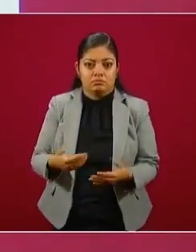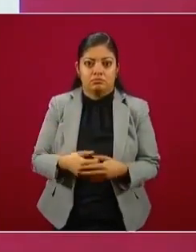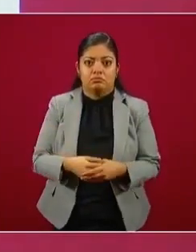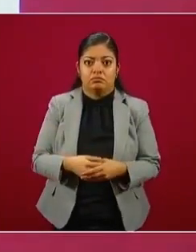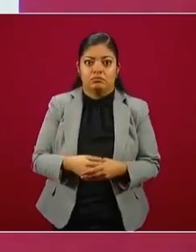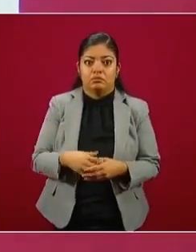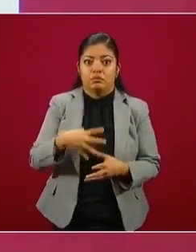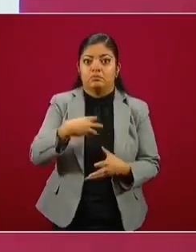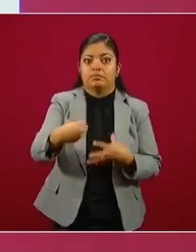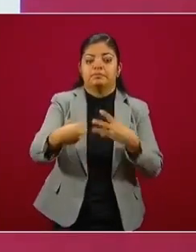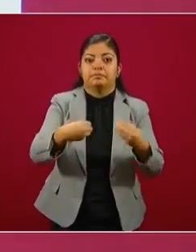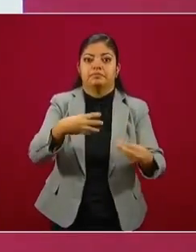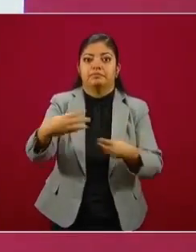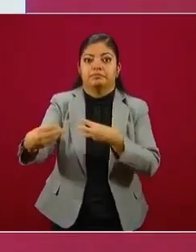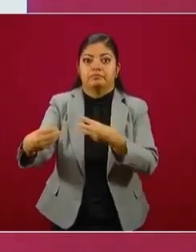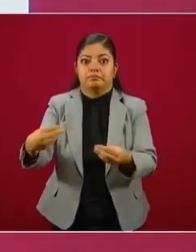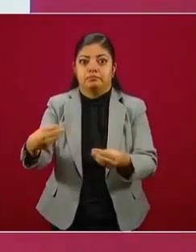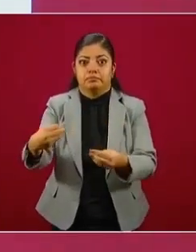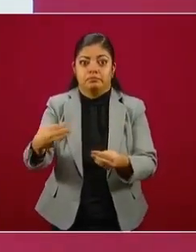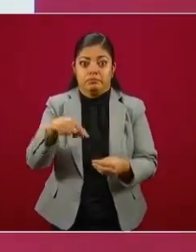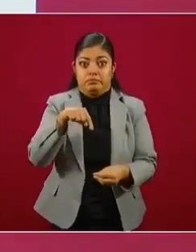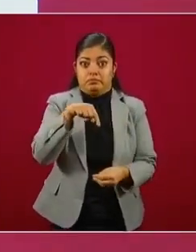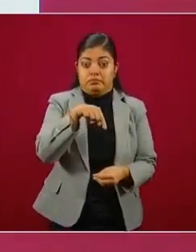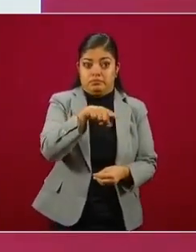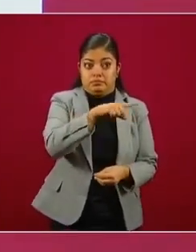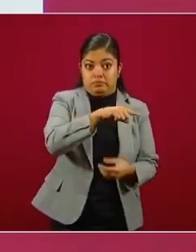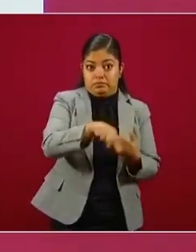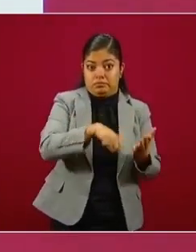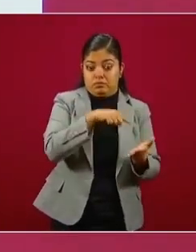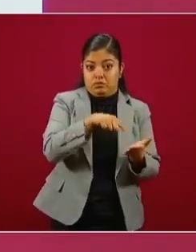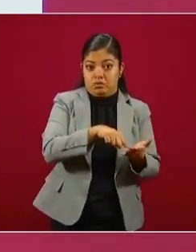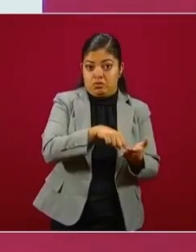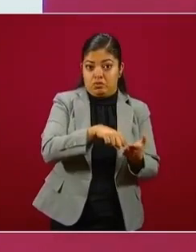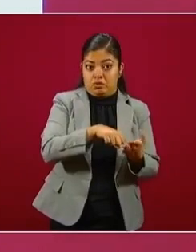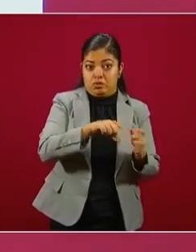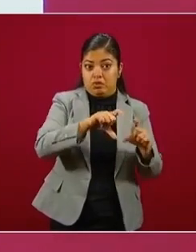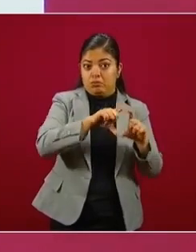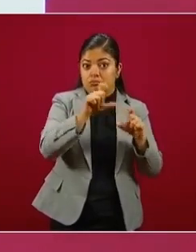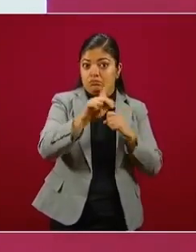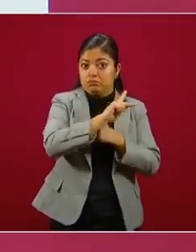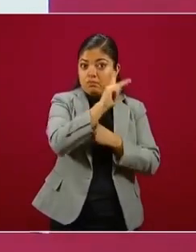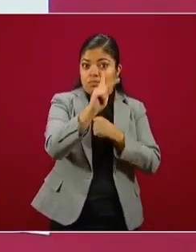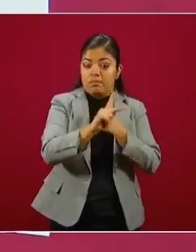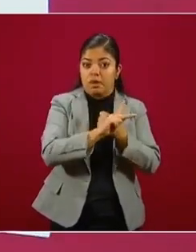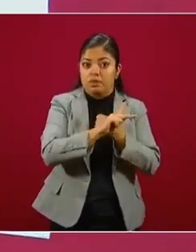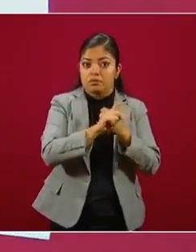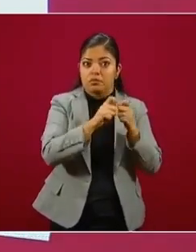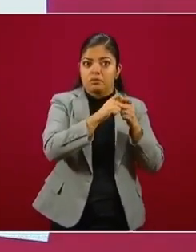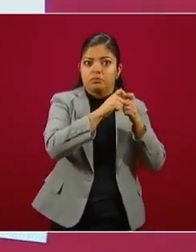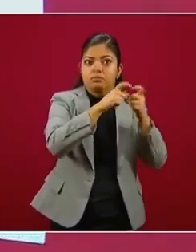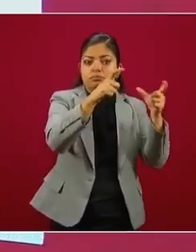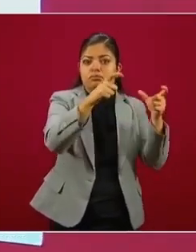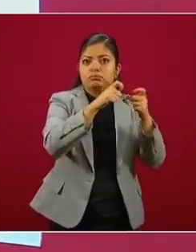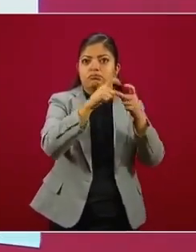rebasó las instalaciones hospitalarias de países